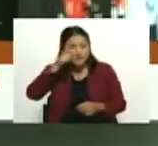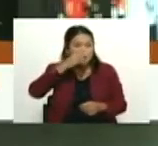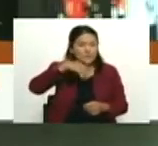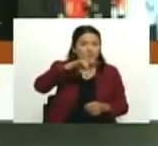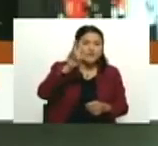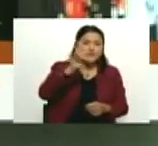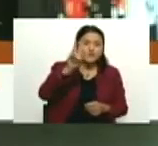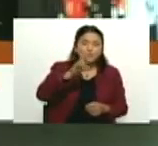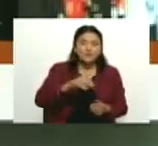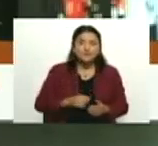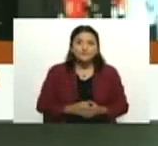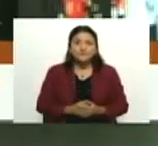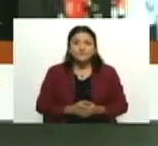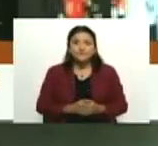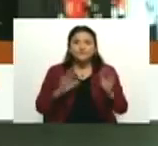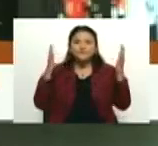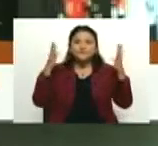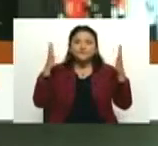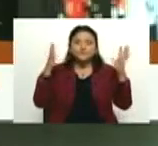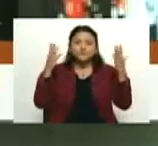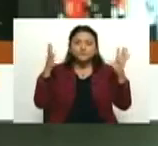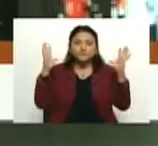Venezuela.